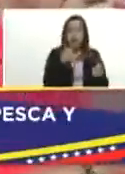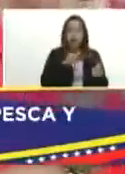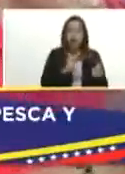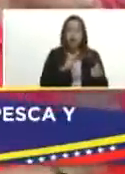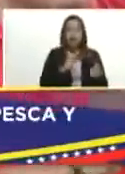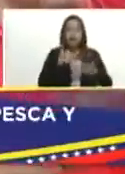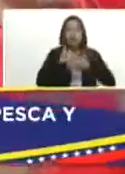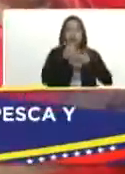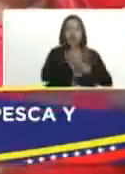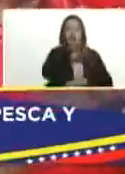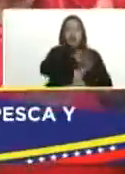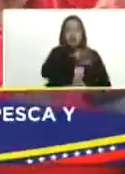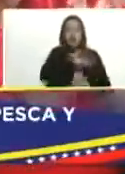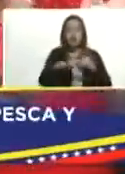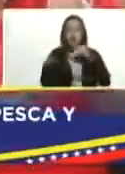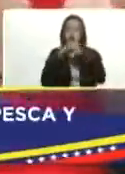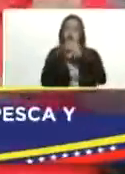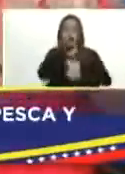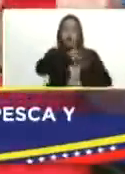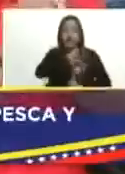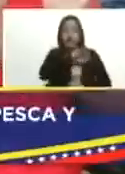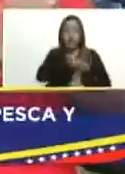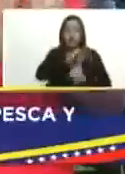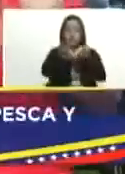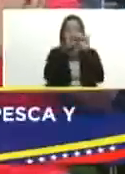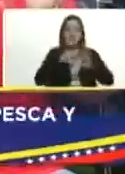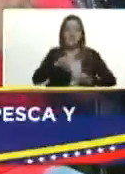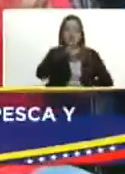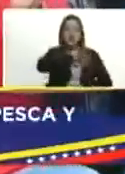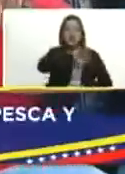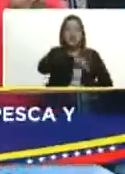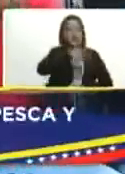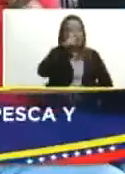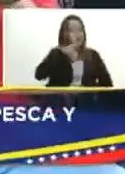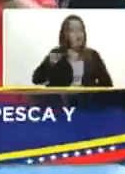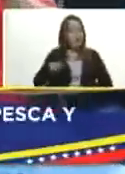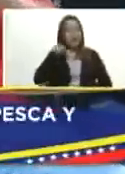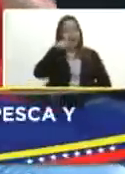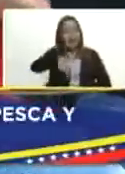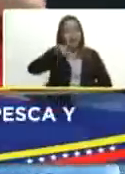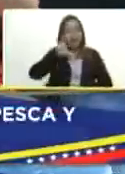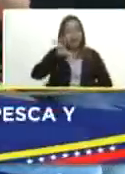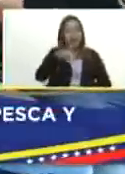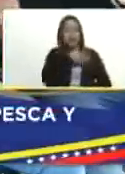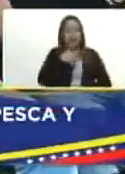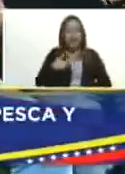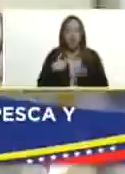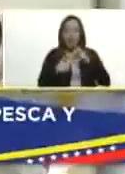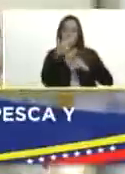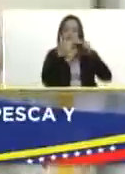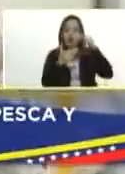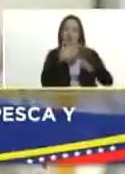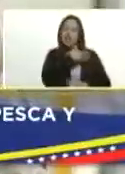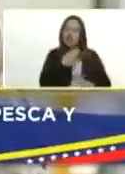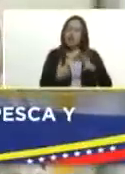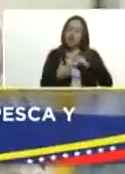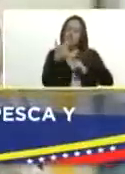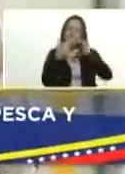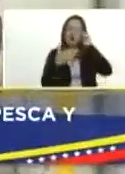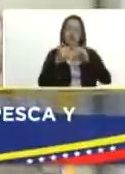bienestar social, en la igualdad social, en la felicidad social del pueblo. Este es el país que quiero construir, que queremos